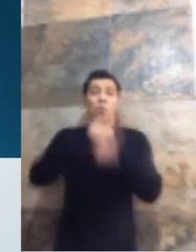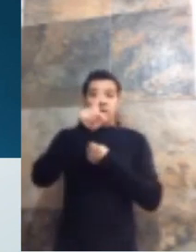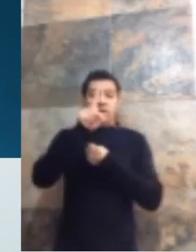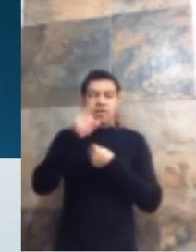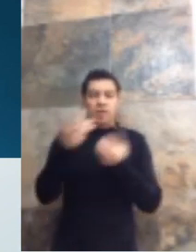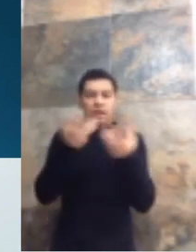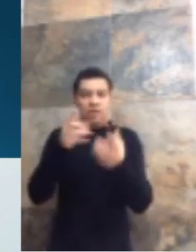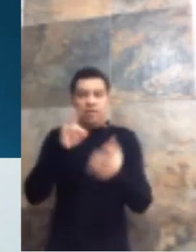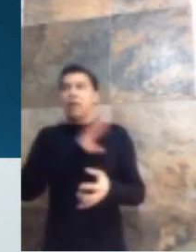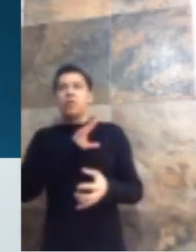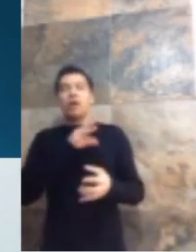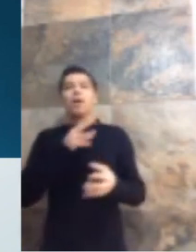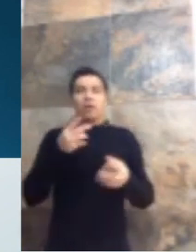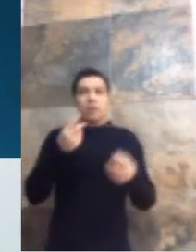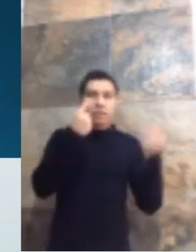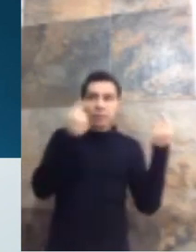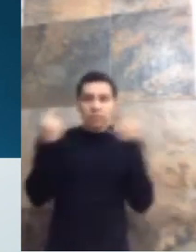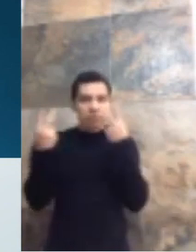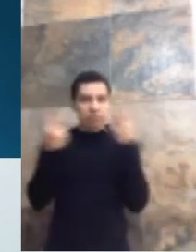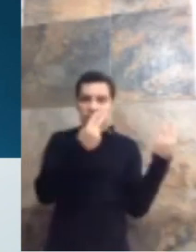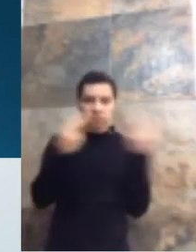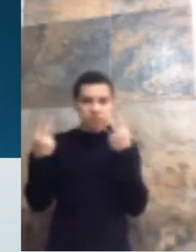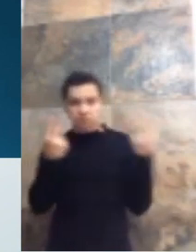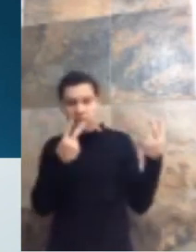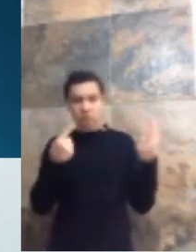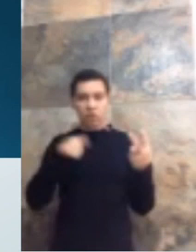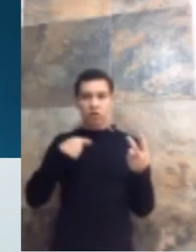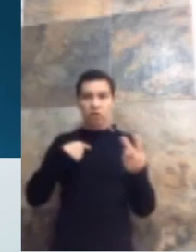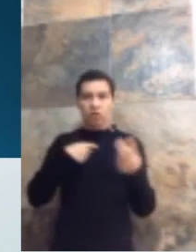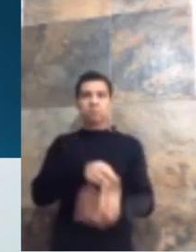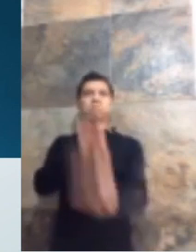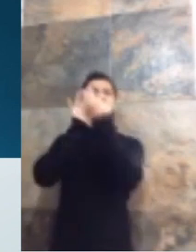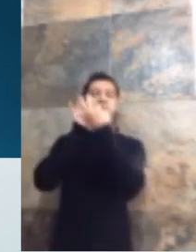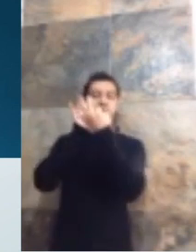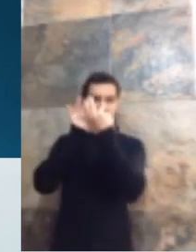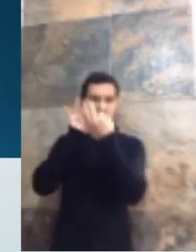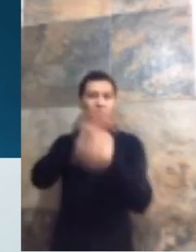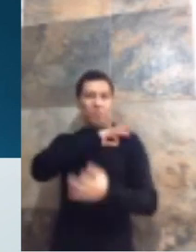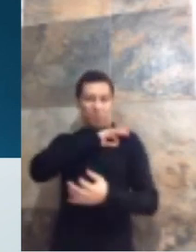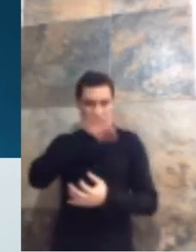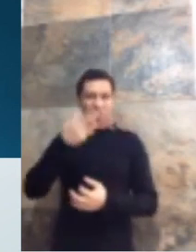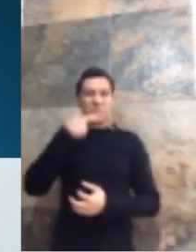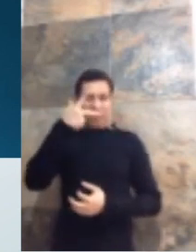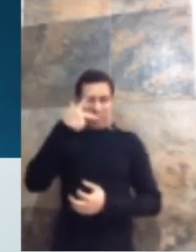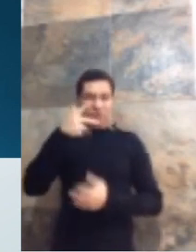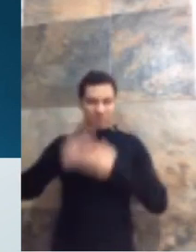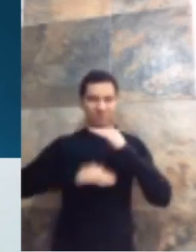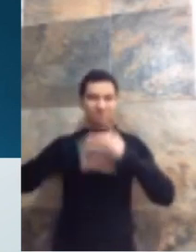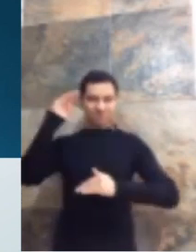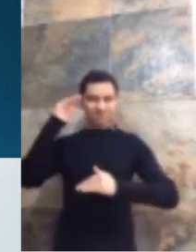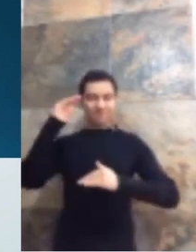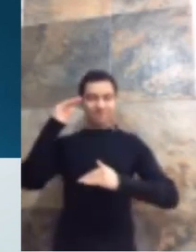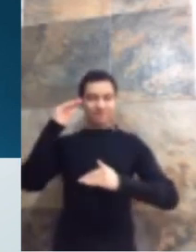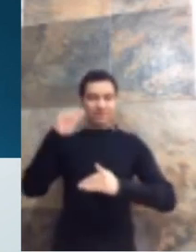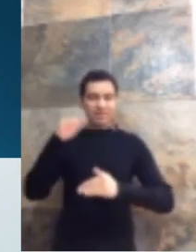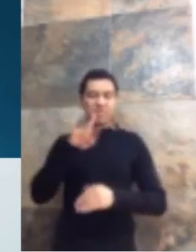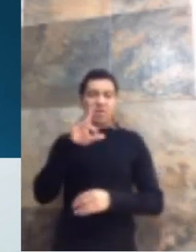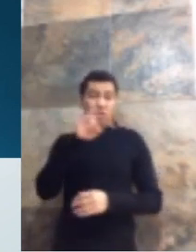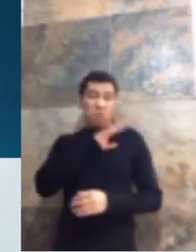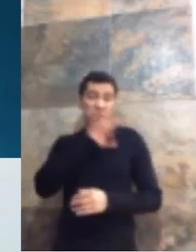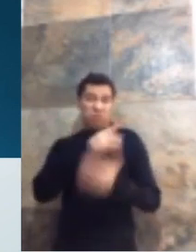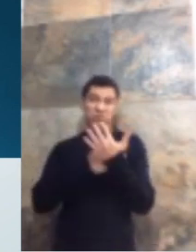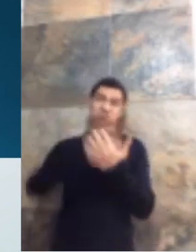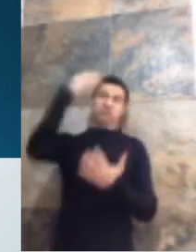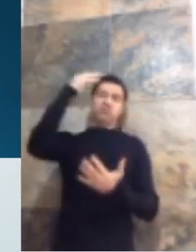esta sensación del riesgo, esta sensación del miedo ante algo que nos